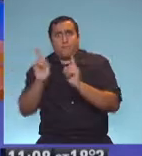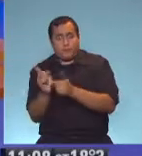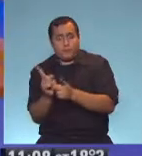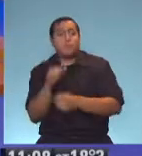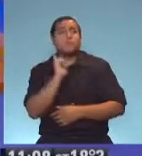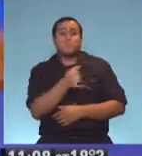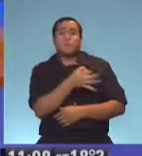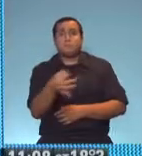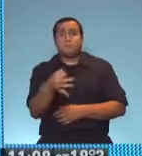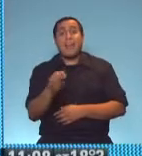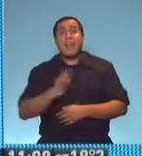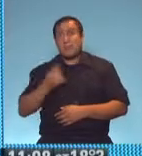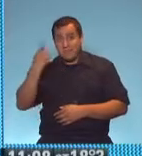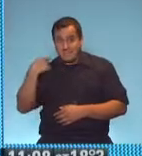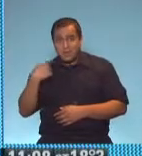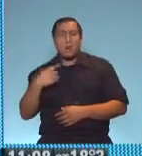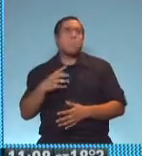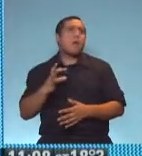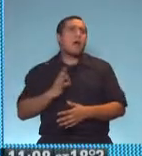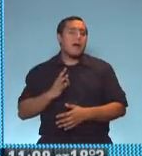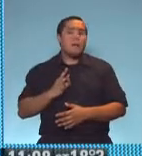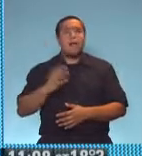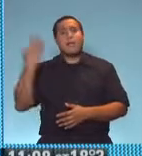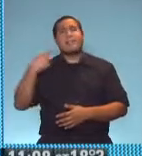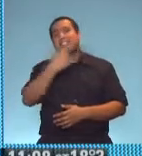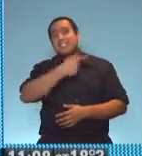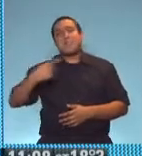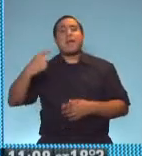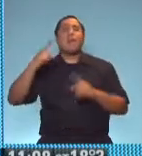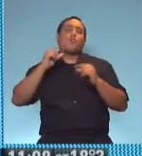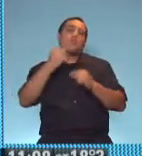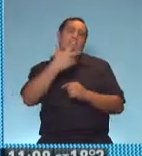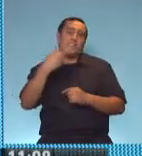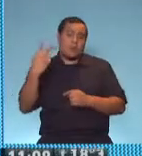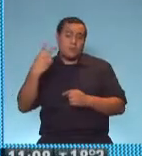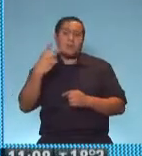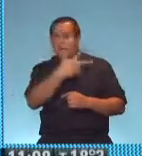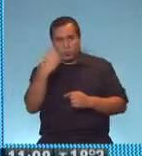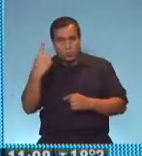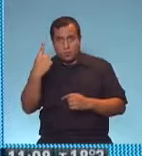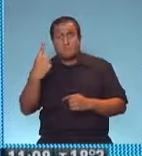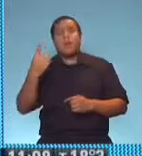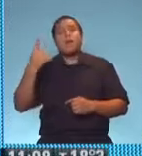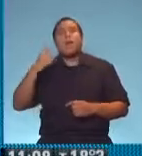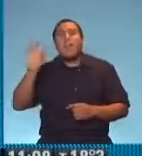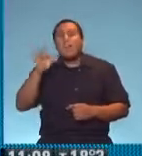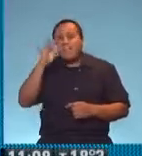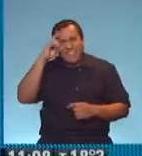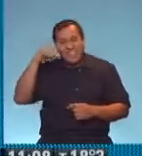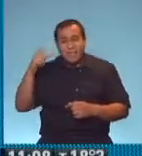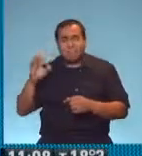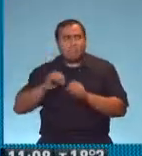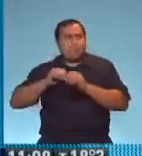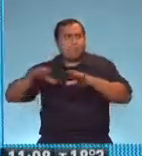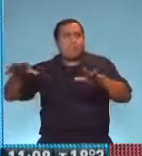Nosotros tenemos desde el año pasado, en la semana epidemiológica 31 del año pasado, se declaró el brote de dengue después de 3 años de